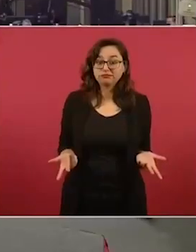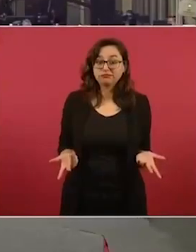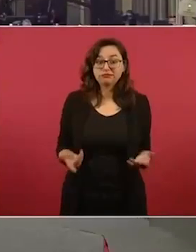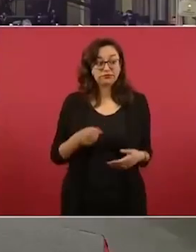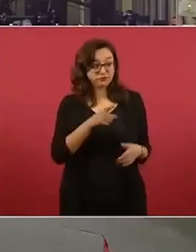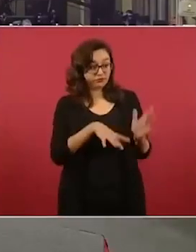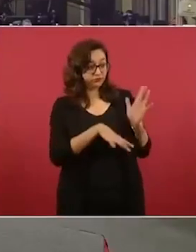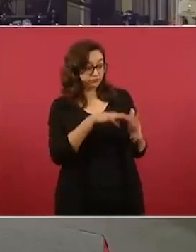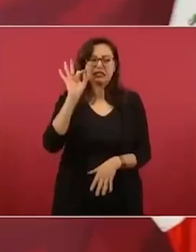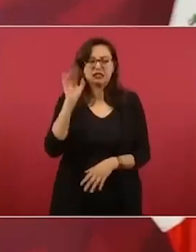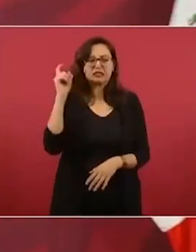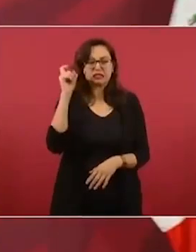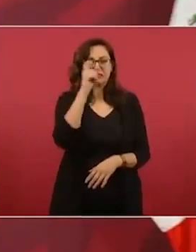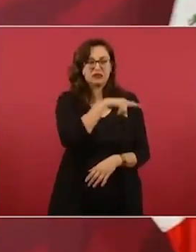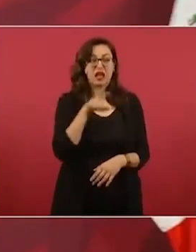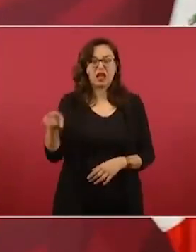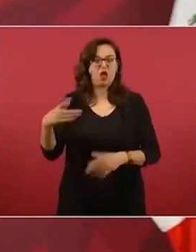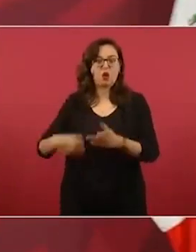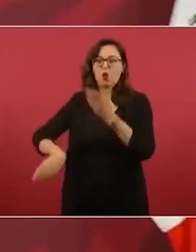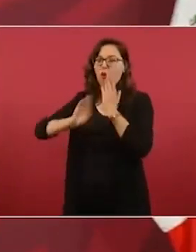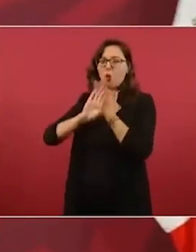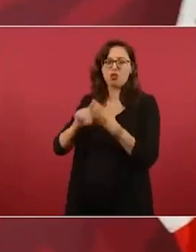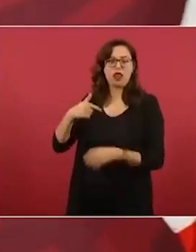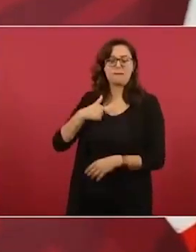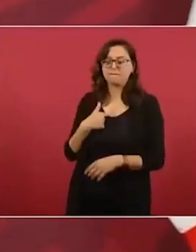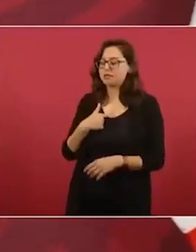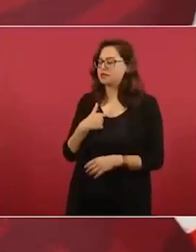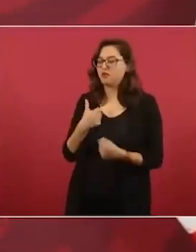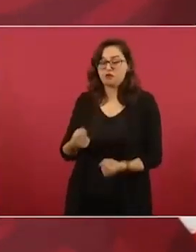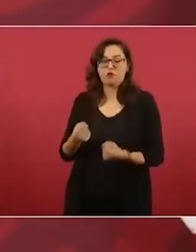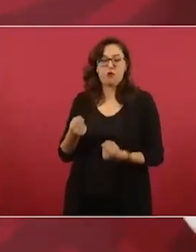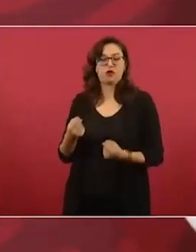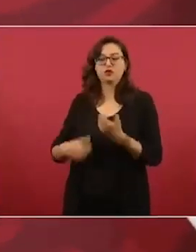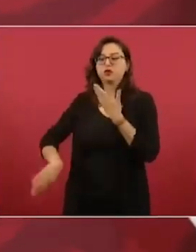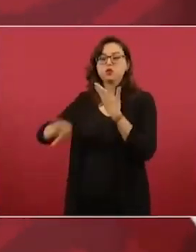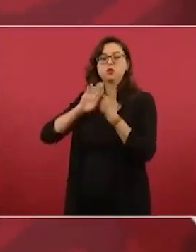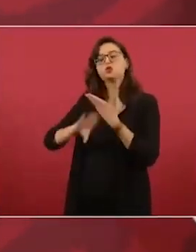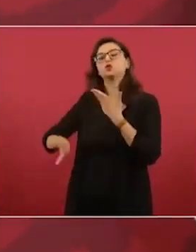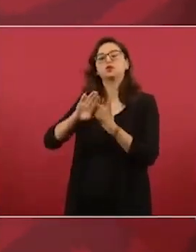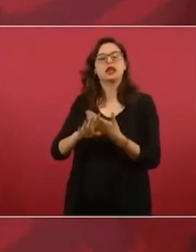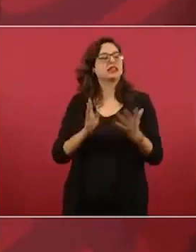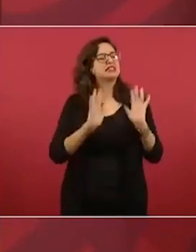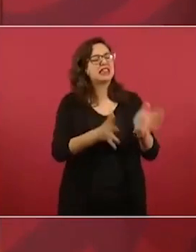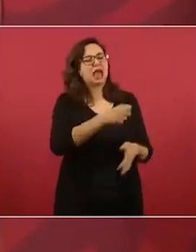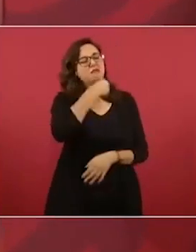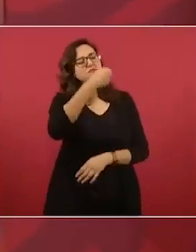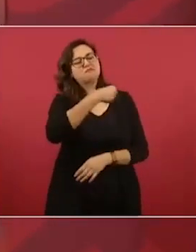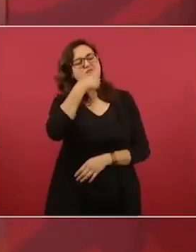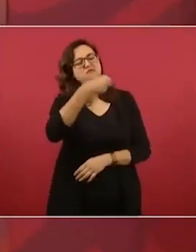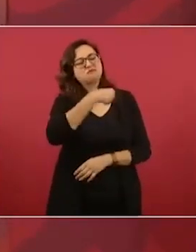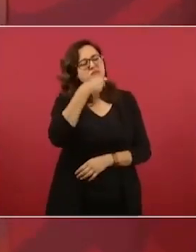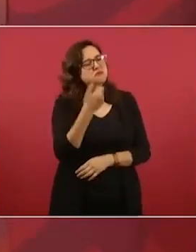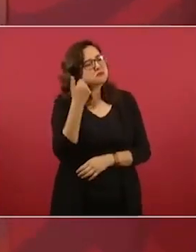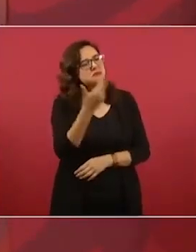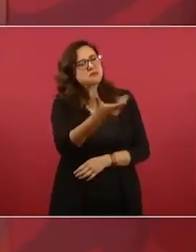decía que yo estaba atrasado, que